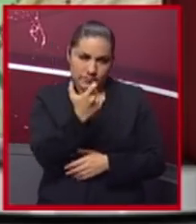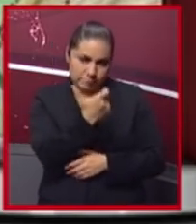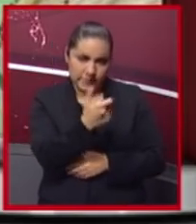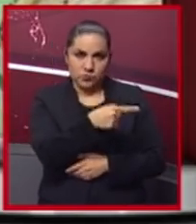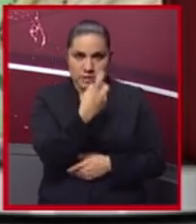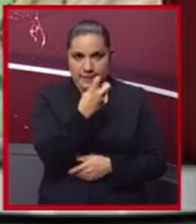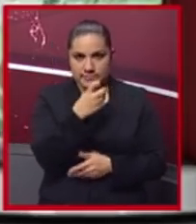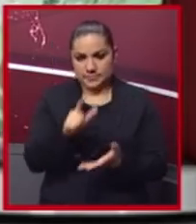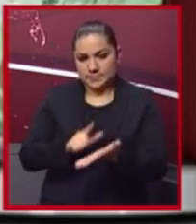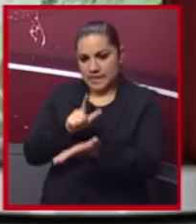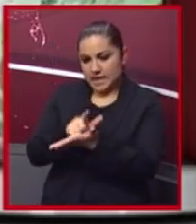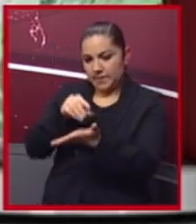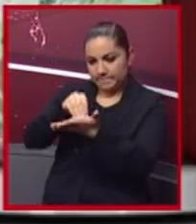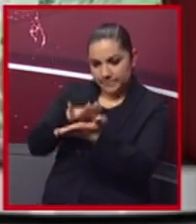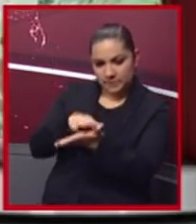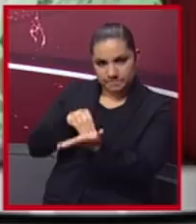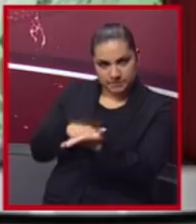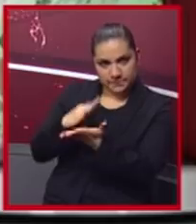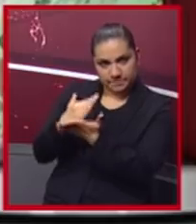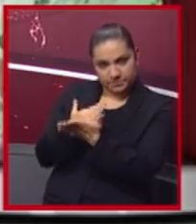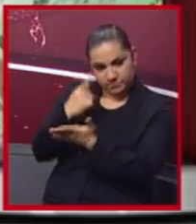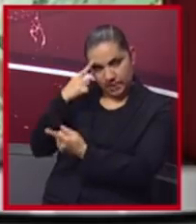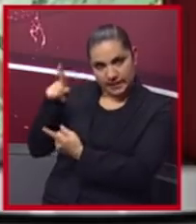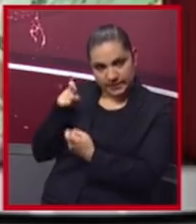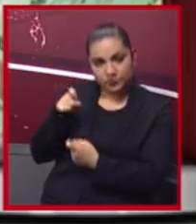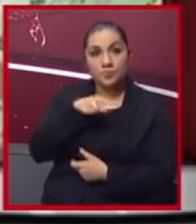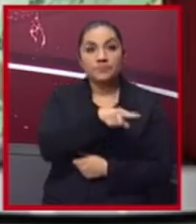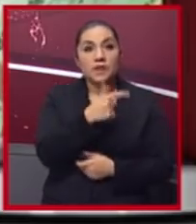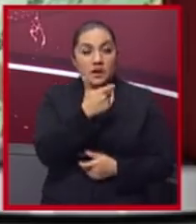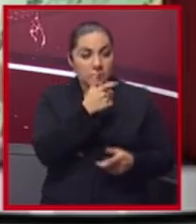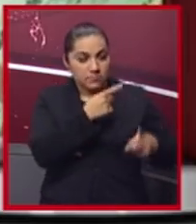en la ley de ingresos. Un déficit presupuestario de